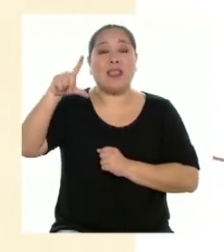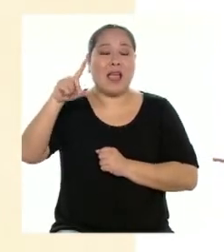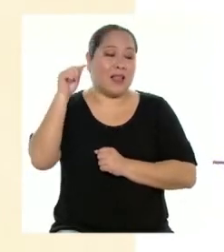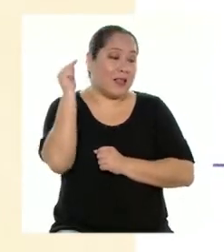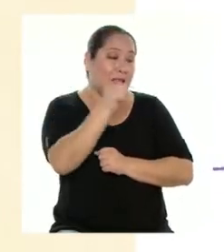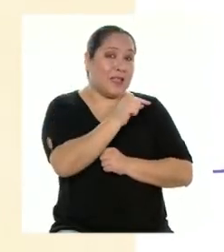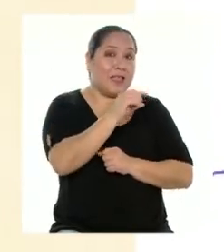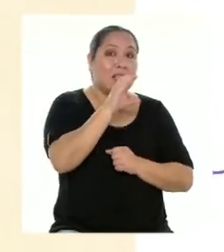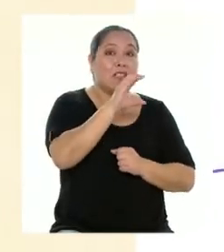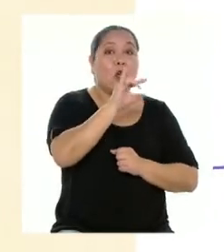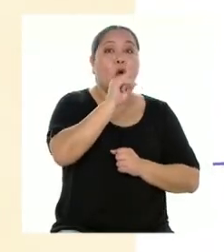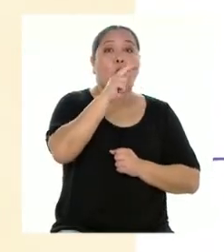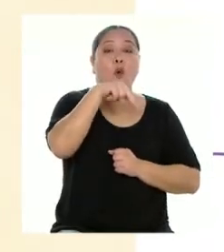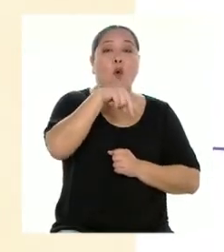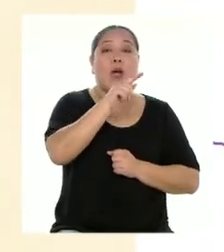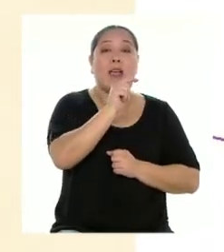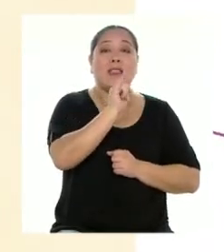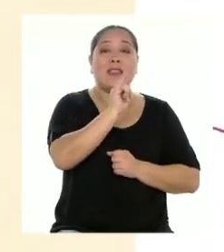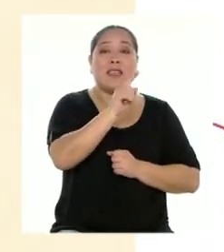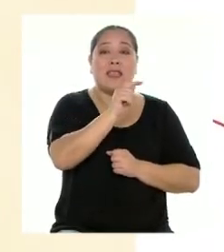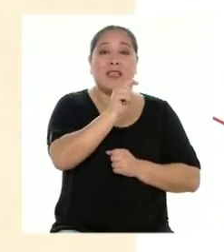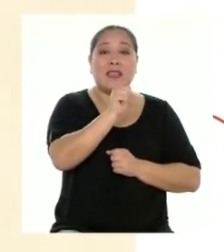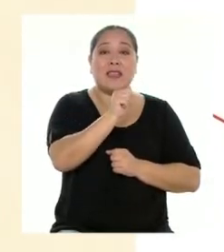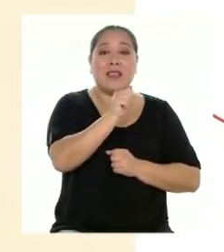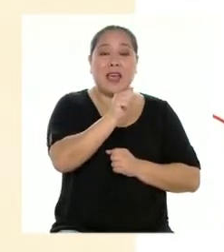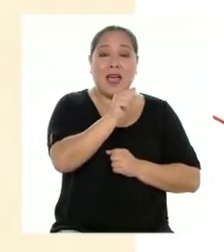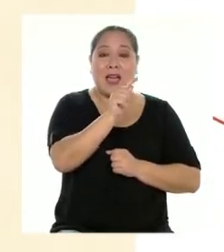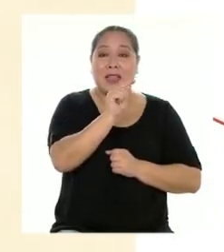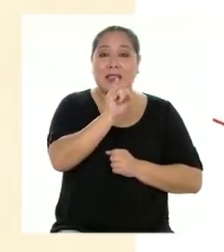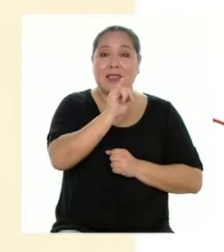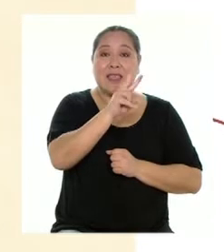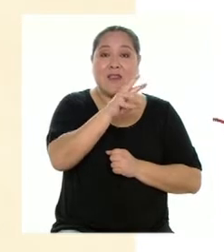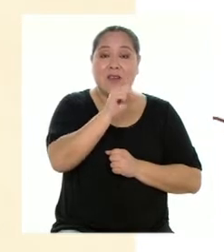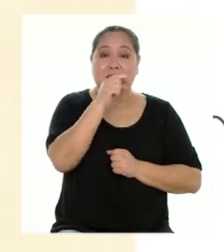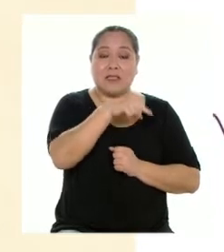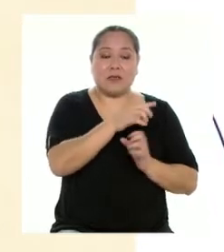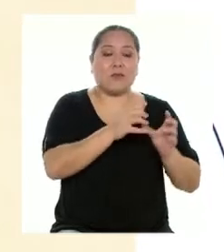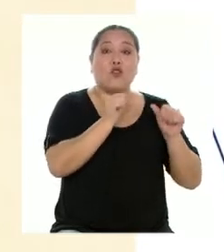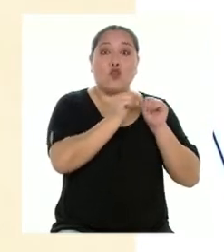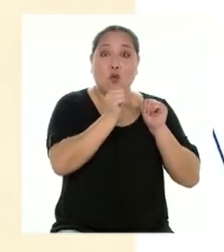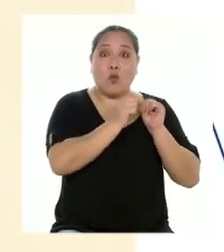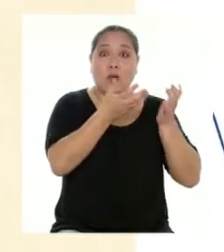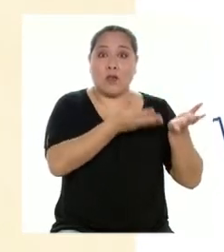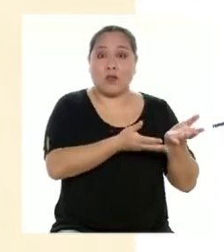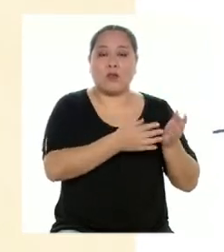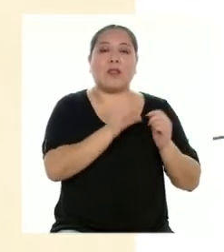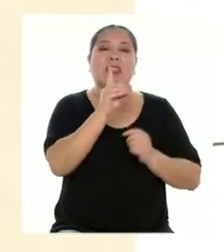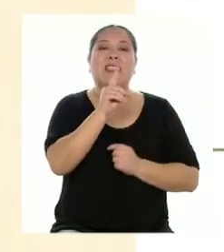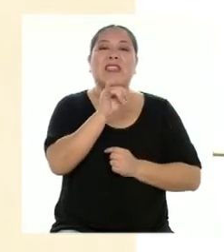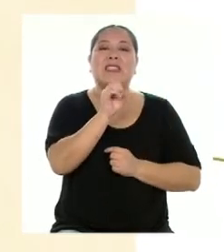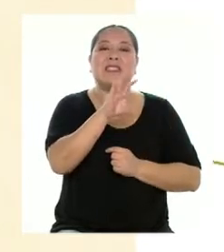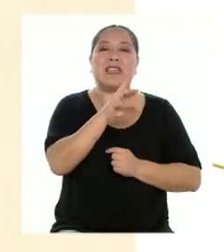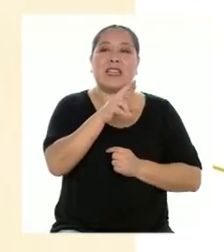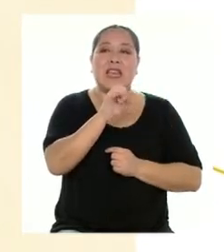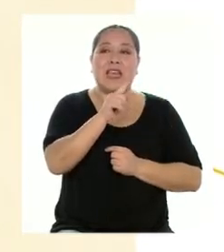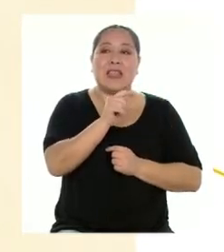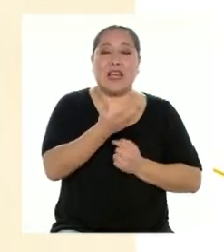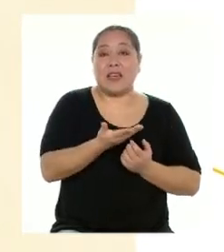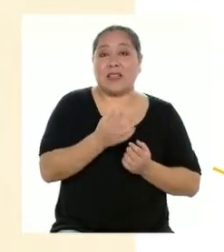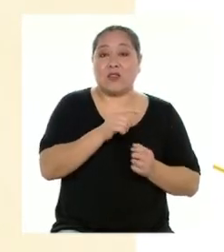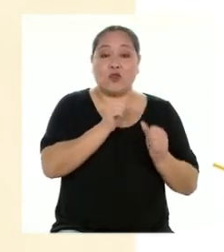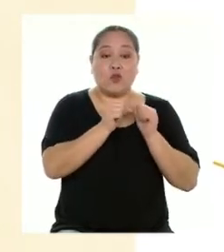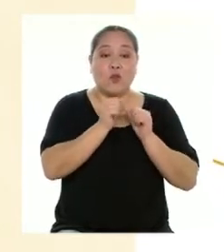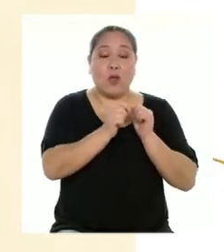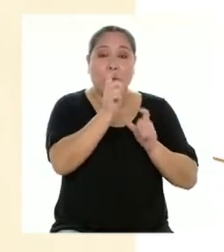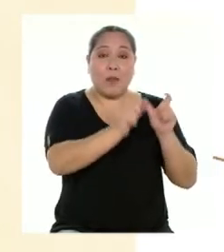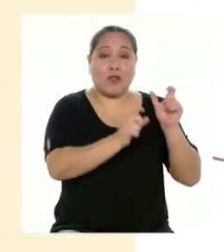Las variables cuantitativas pueden representarse por números. Estas pueden ser variable cuantitativa discreta, como el número de personas que